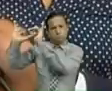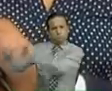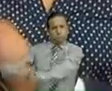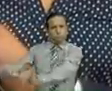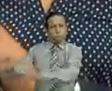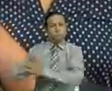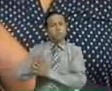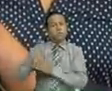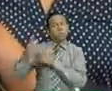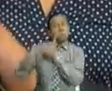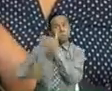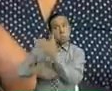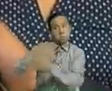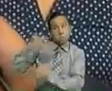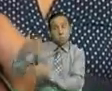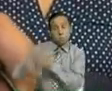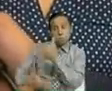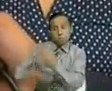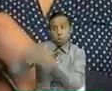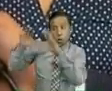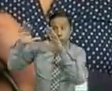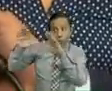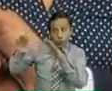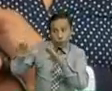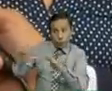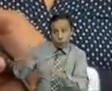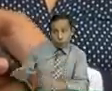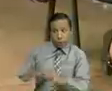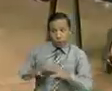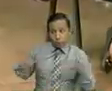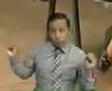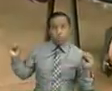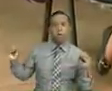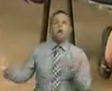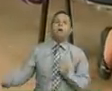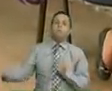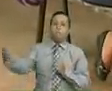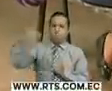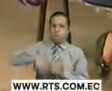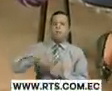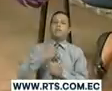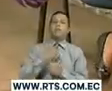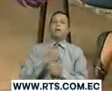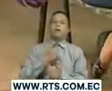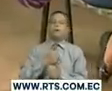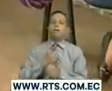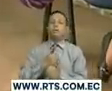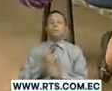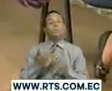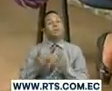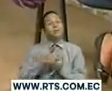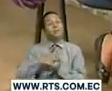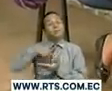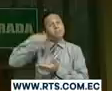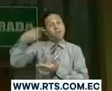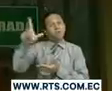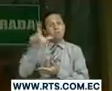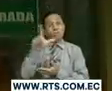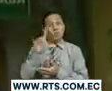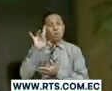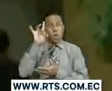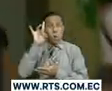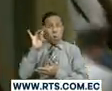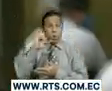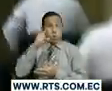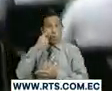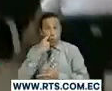un tiempo prudencial para que pase los efectos del virus. Se tiene previsto que desde el próximo lunes 8 de junio todas las facultades de